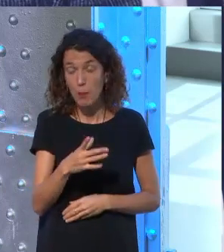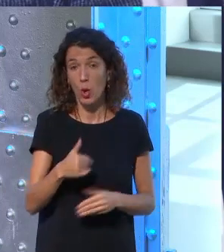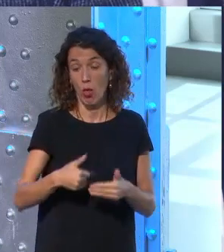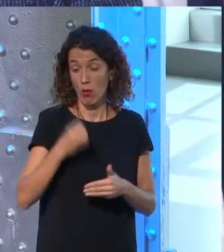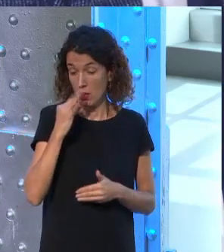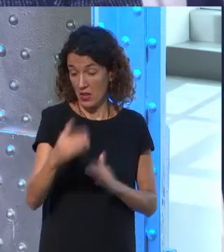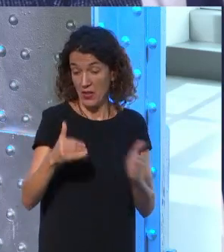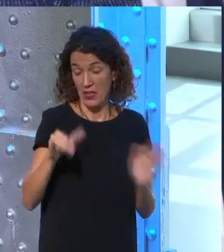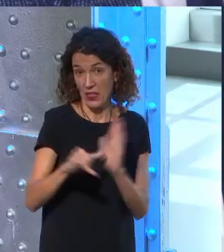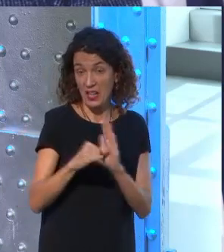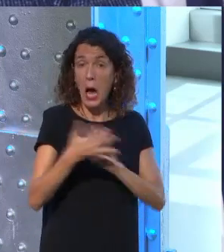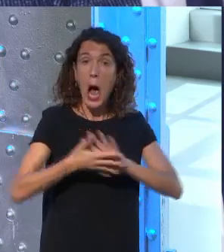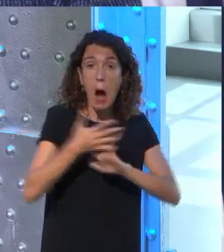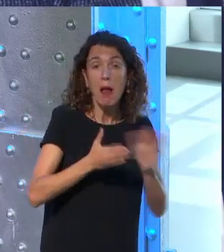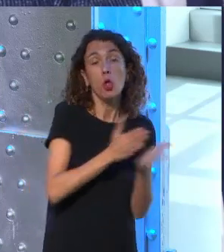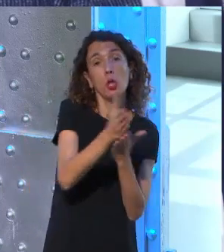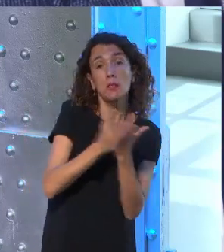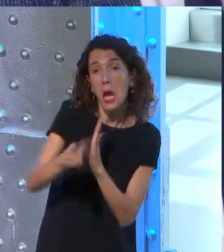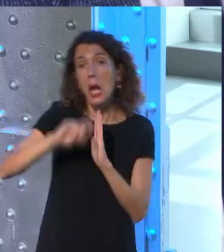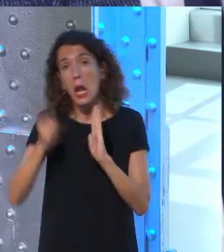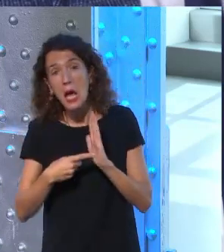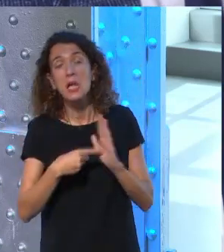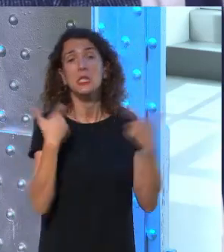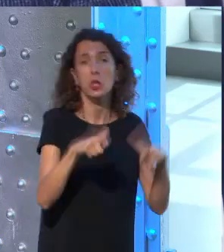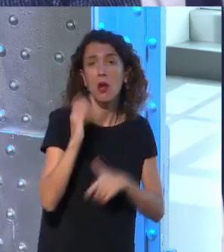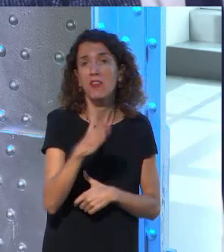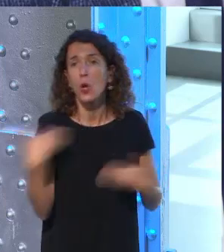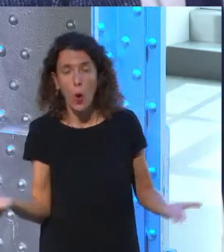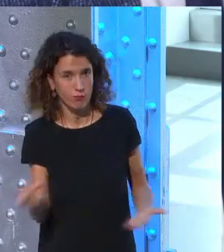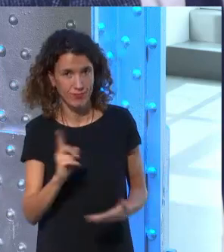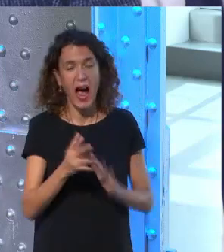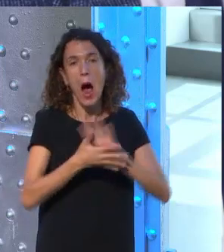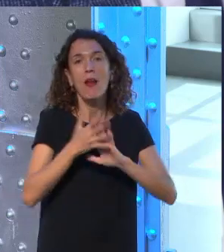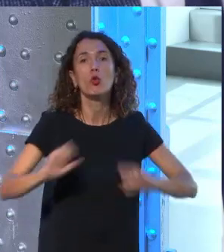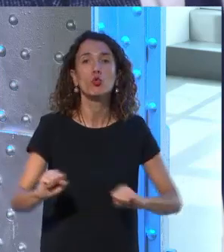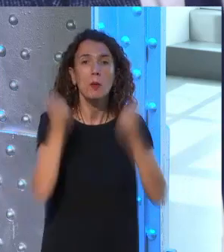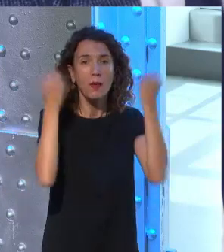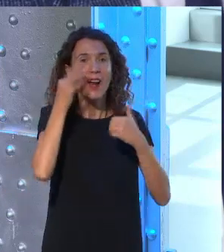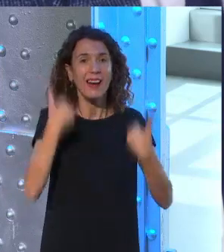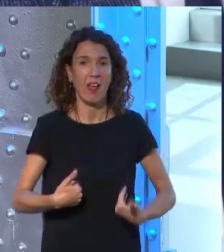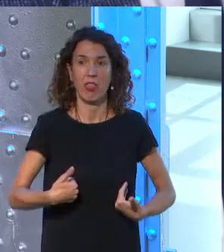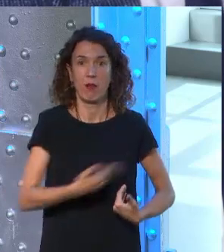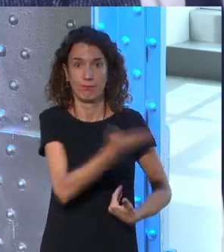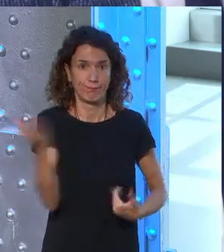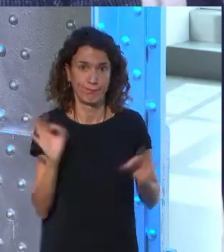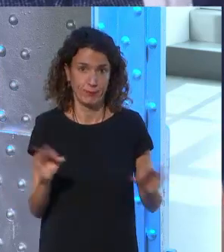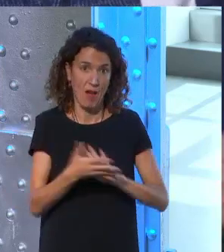pocos años, en vez de estar hablando aquí de la transversalidad de la ley, de qué sectores afecta, estamos hablando de la supervivencia de la raza humana pura y